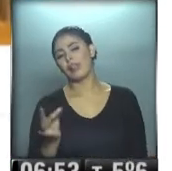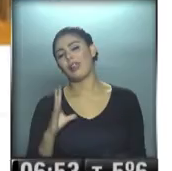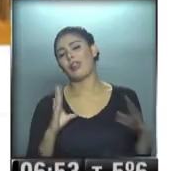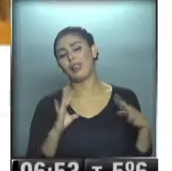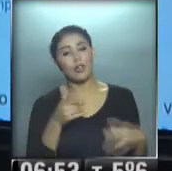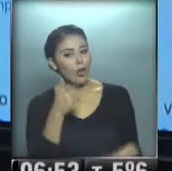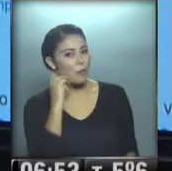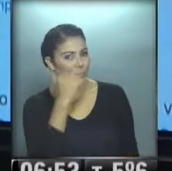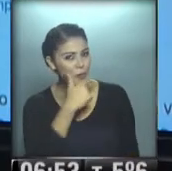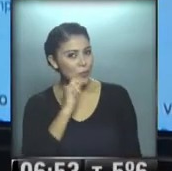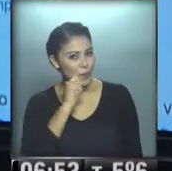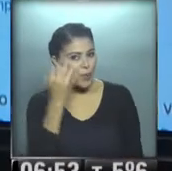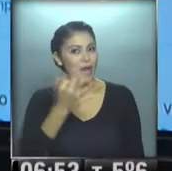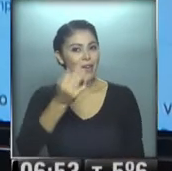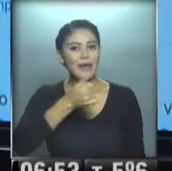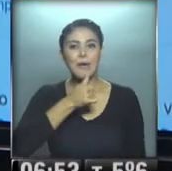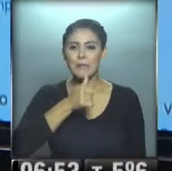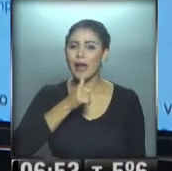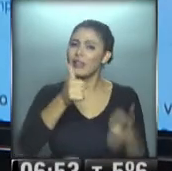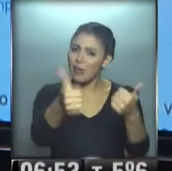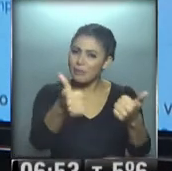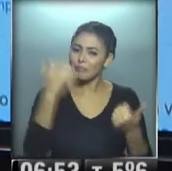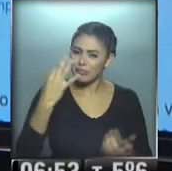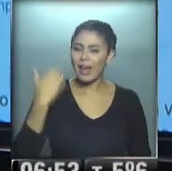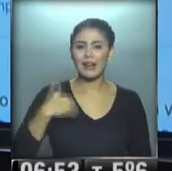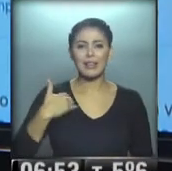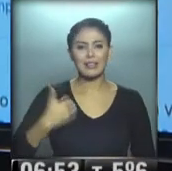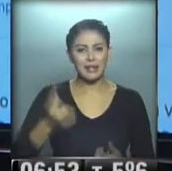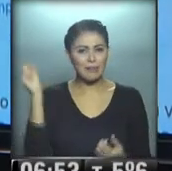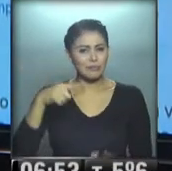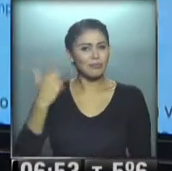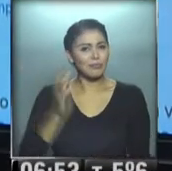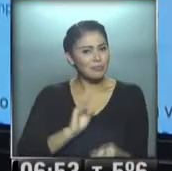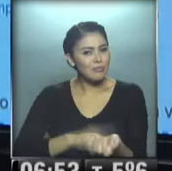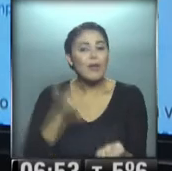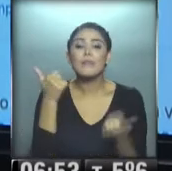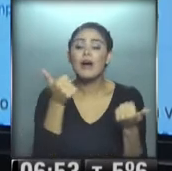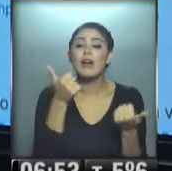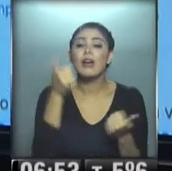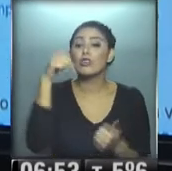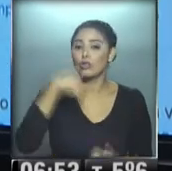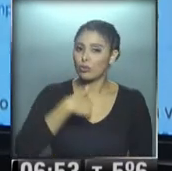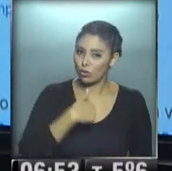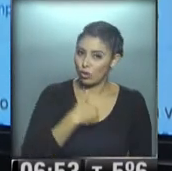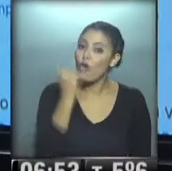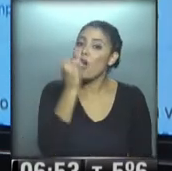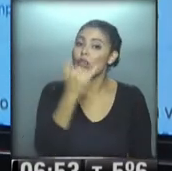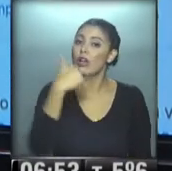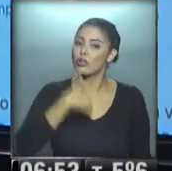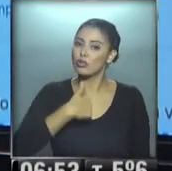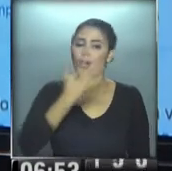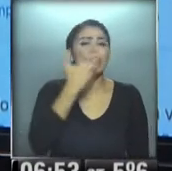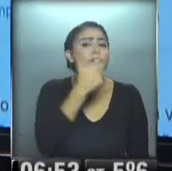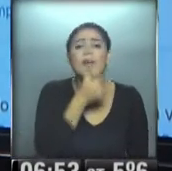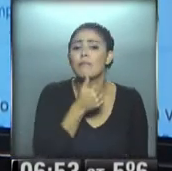guapos, guapos. Muy bien ese matecito, bien argentino, bien criollo. Vamos todavía. Yo les cuento, soy bien matera,